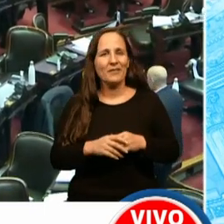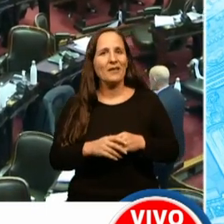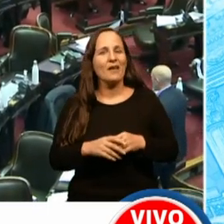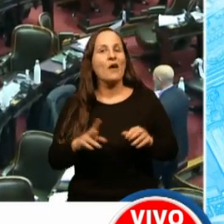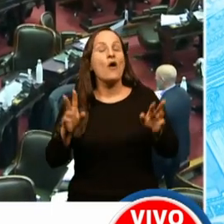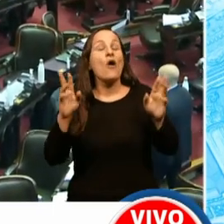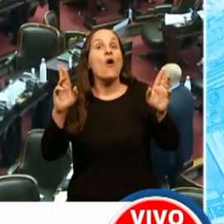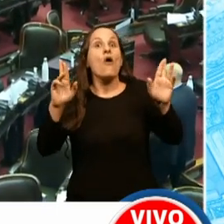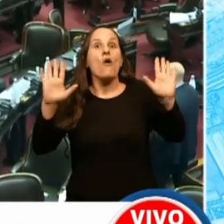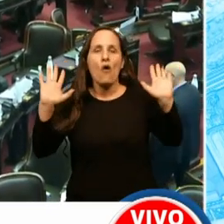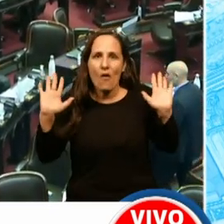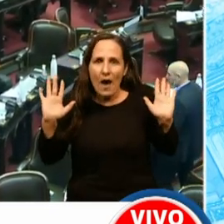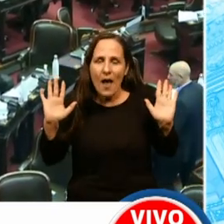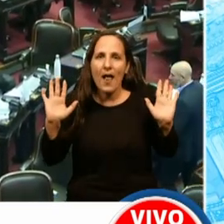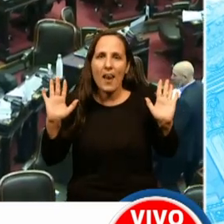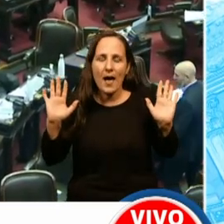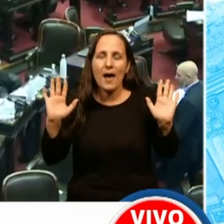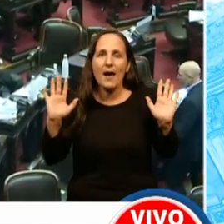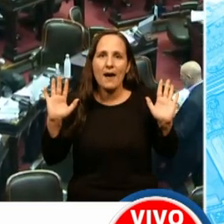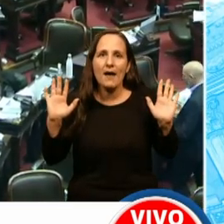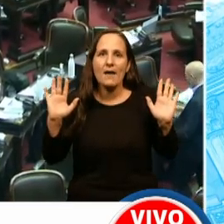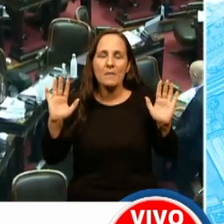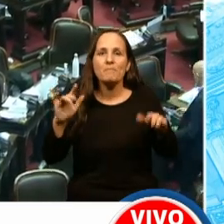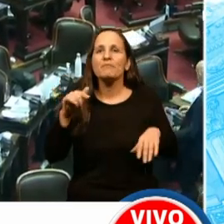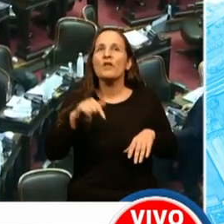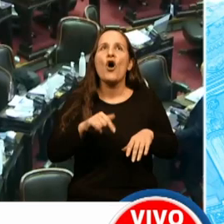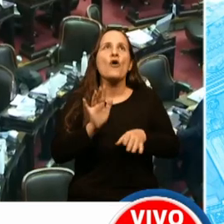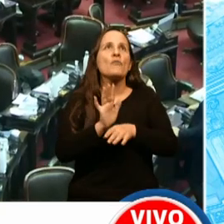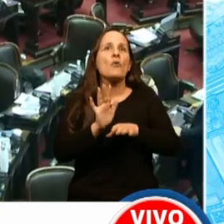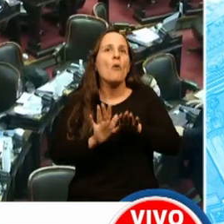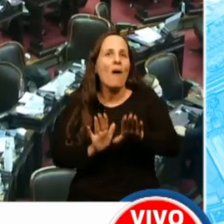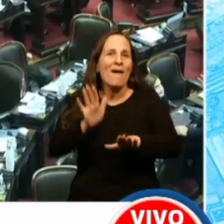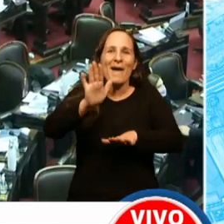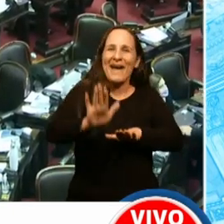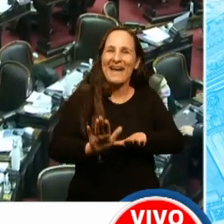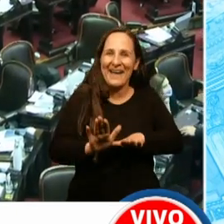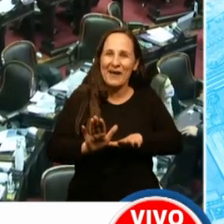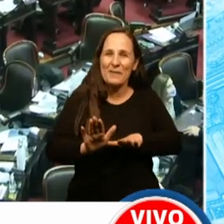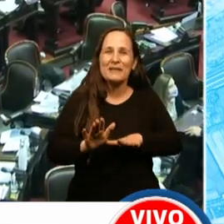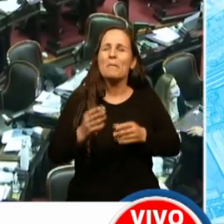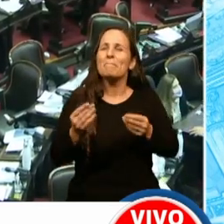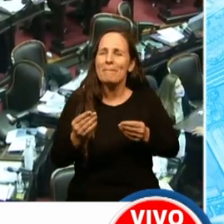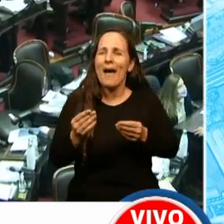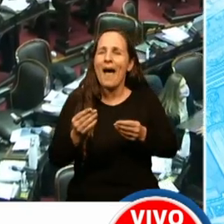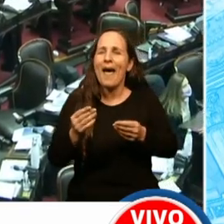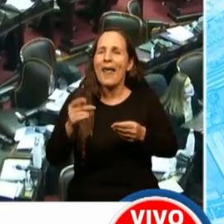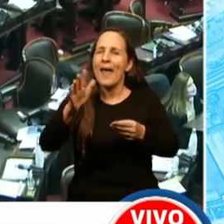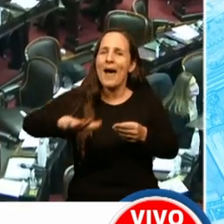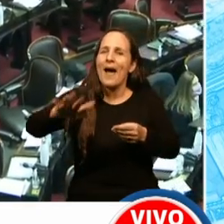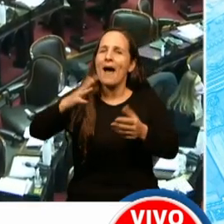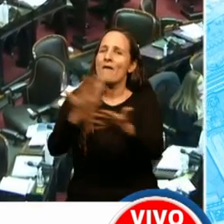ojalá este sea un primer paso para que no sufra más